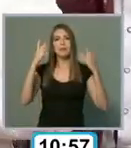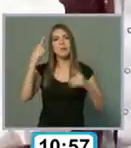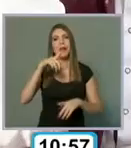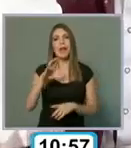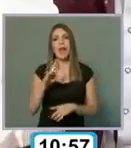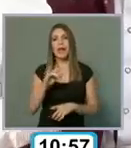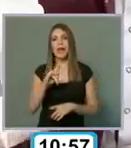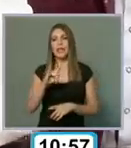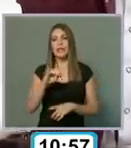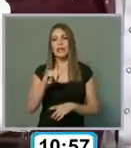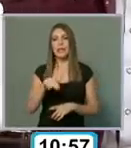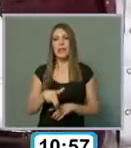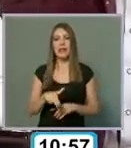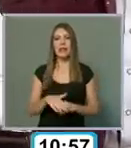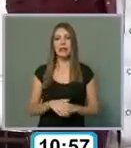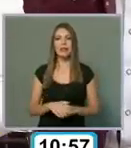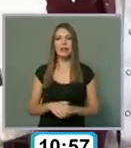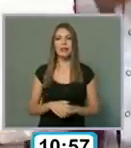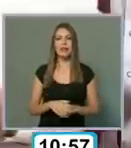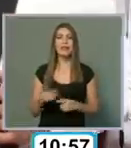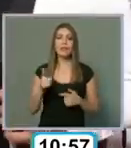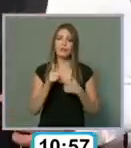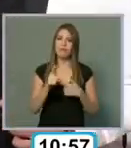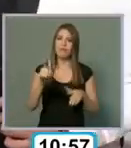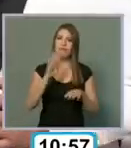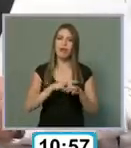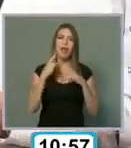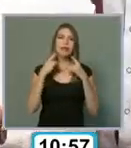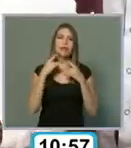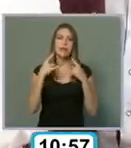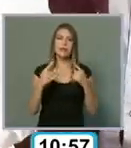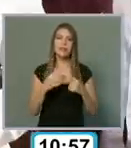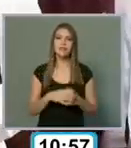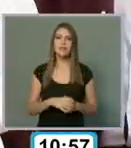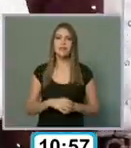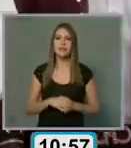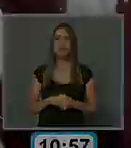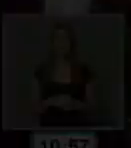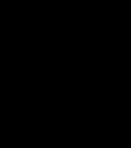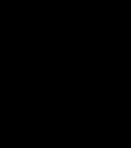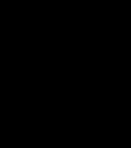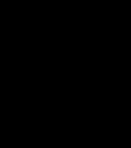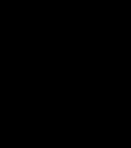Cristian Jacobo, que va a continuar con mucho éxito. Estuvo con nosotros en el internet y en el musical. Por lo pronto...